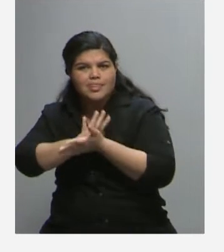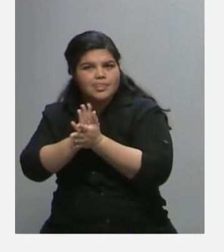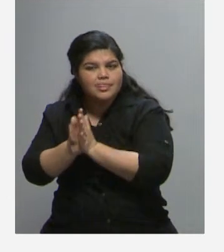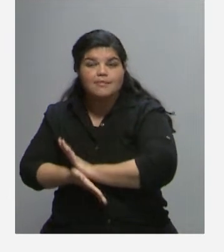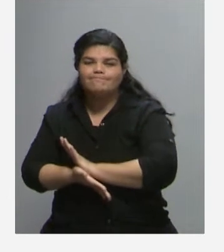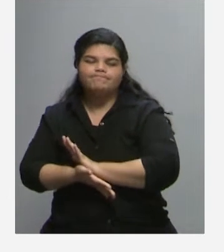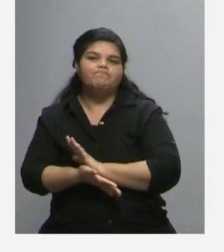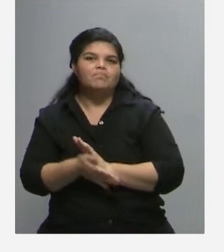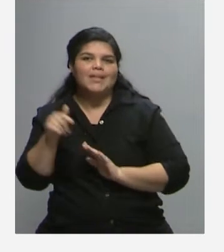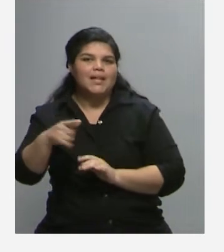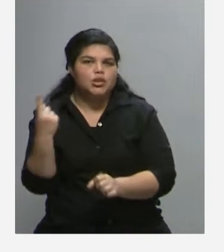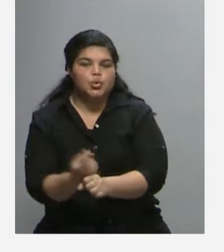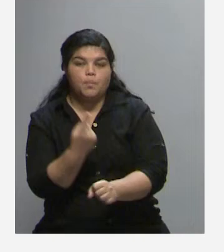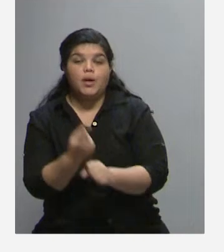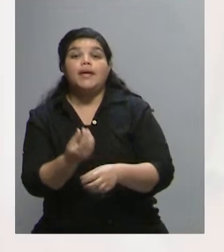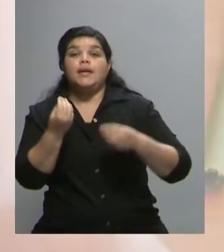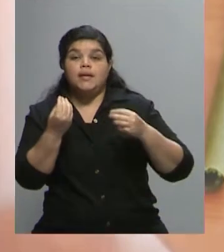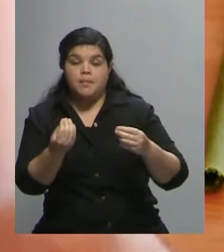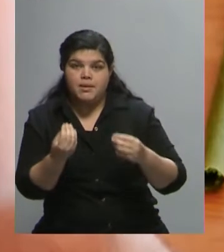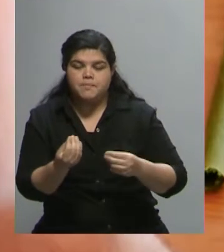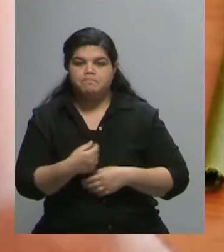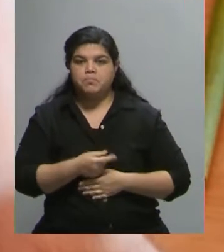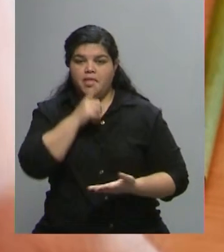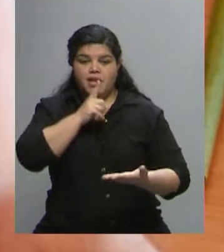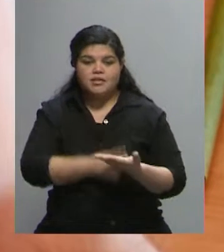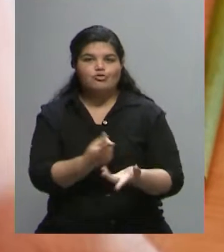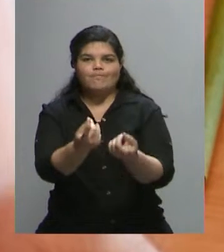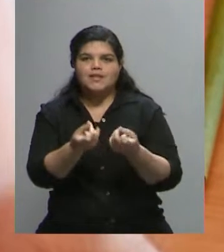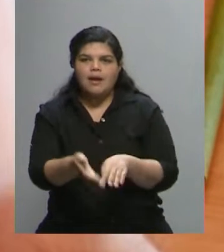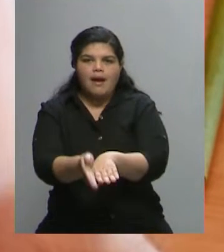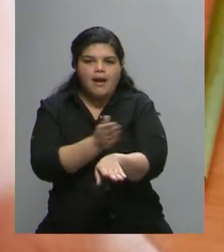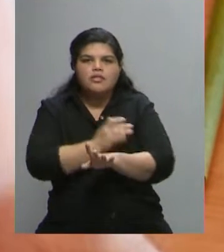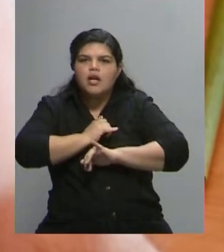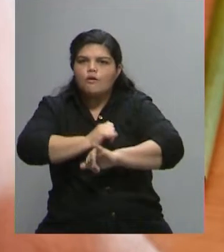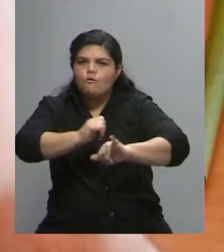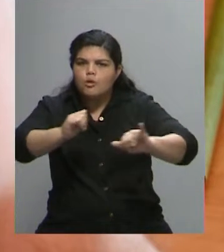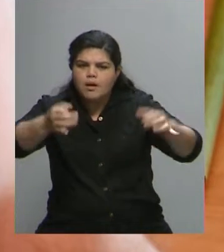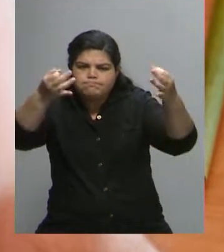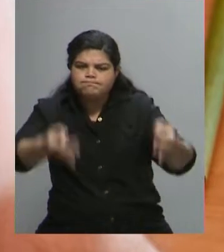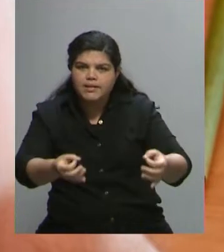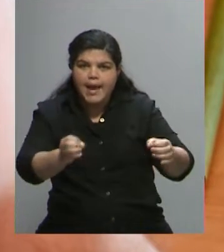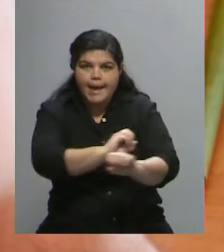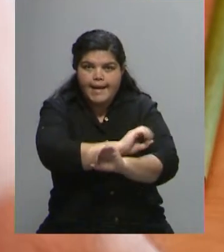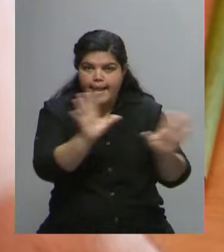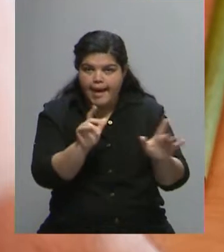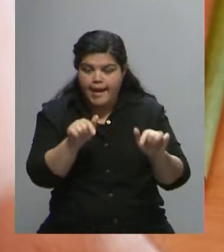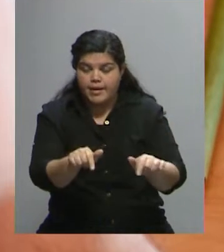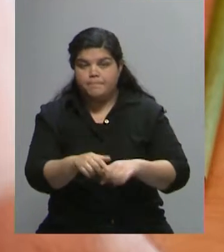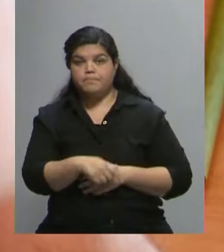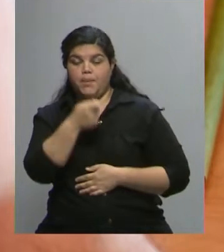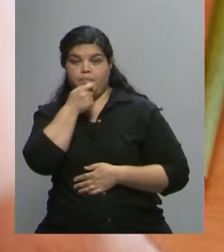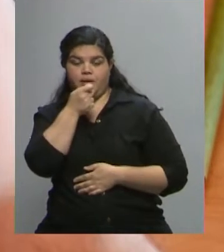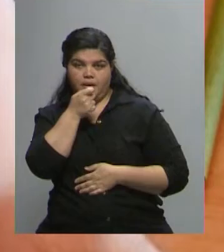pero la toma de decisiones requiere de tipo de información. Les pongo un ejemplo, insisto, yo con sensores y Big Data puedo tener